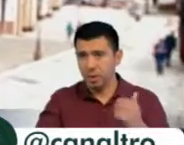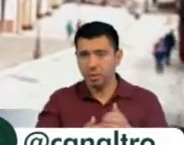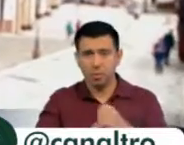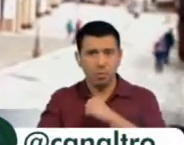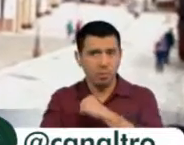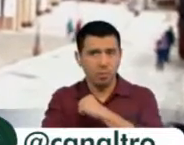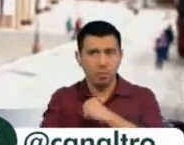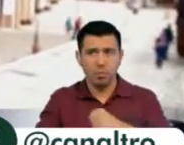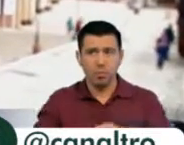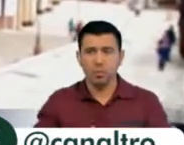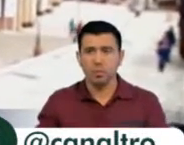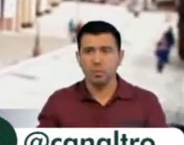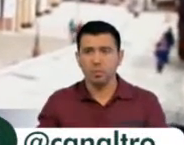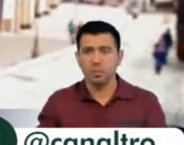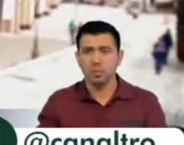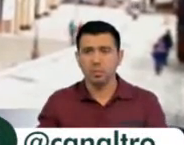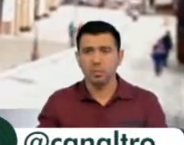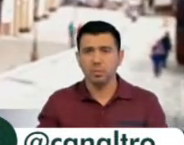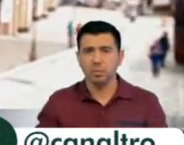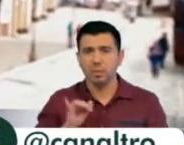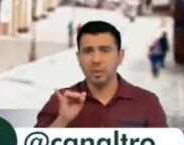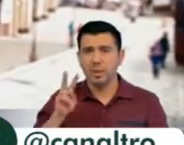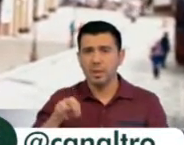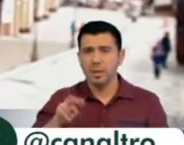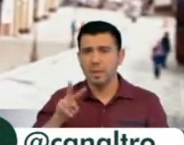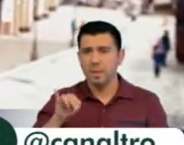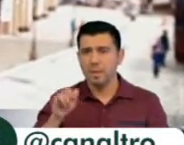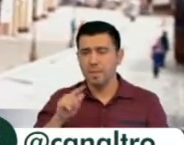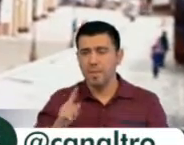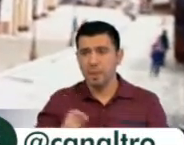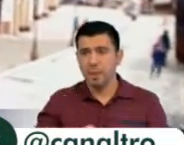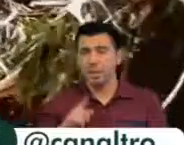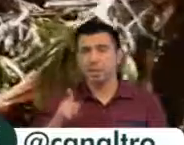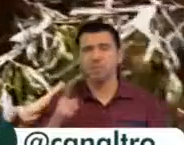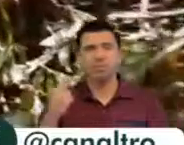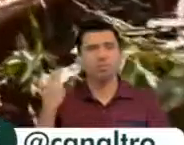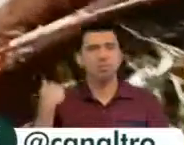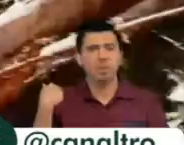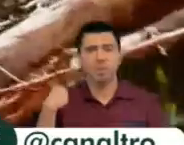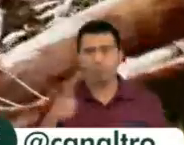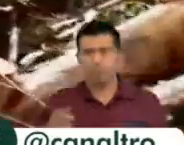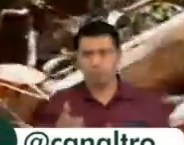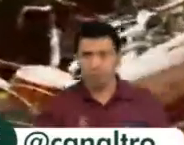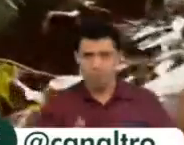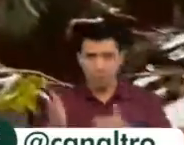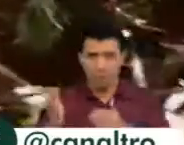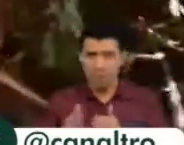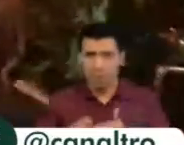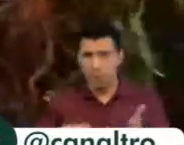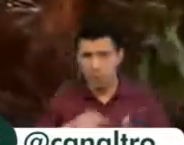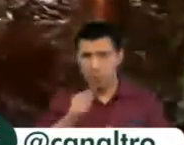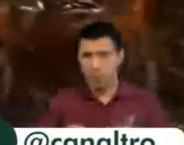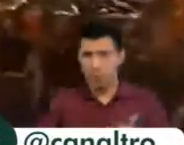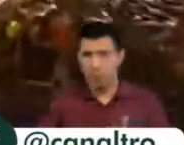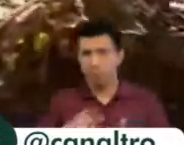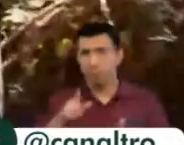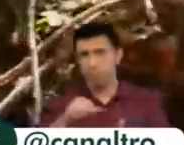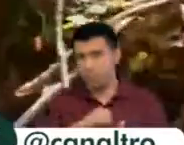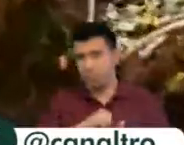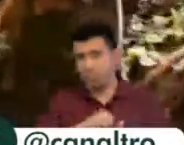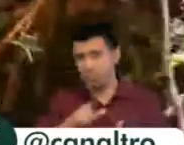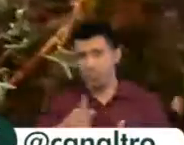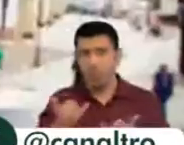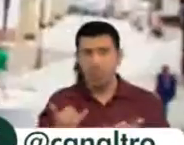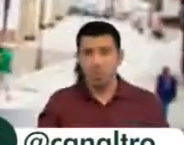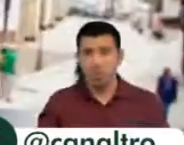multa que el INVÍAS, que es la entidad contratante, tiene previsto. Y no es